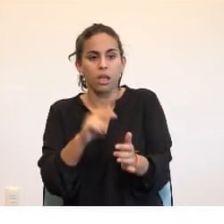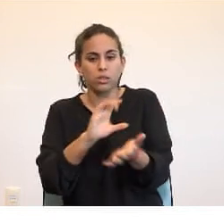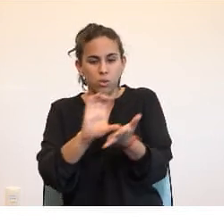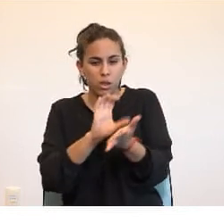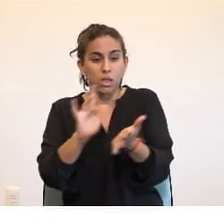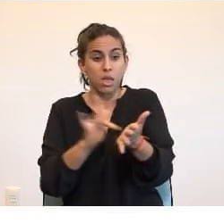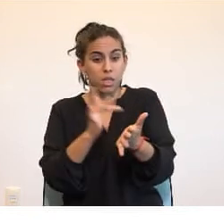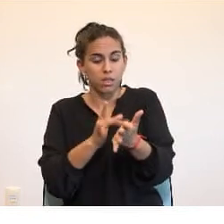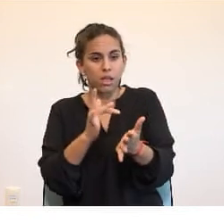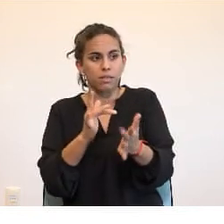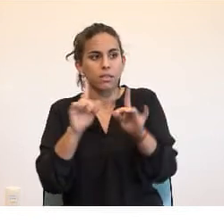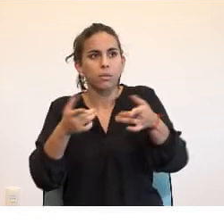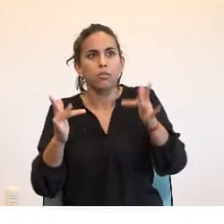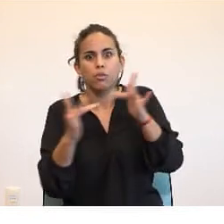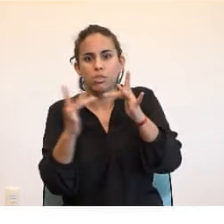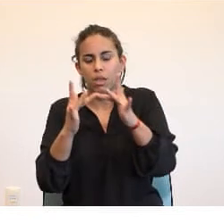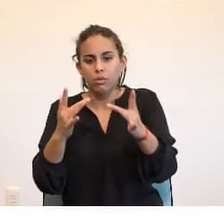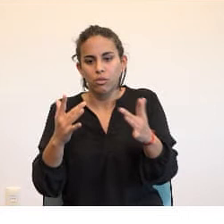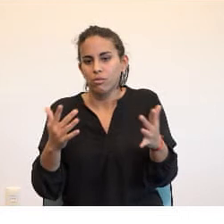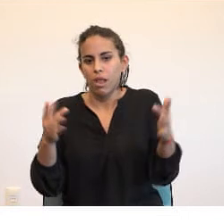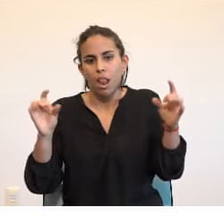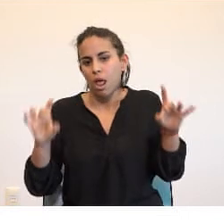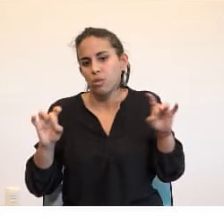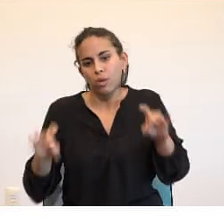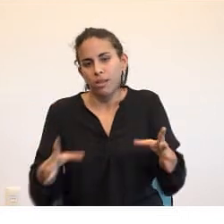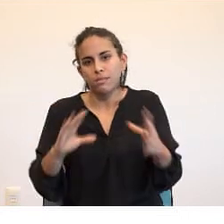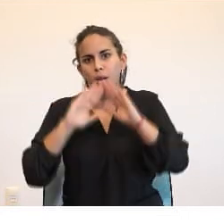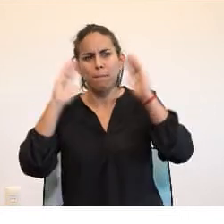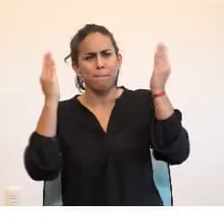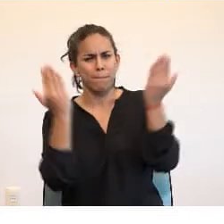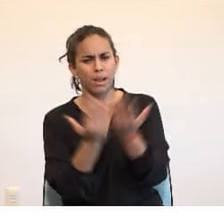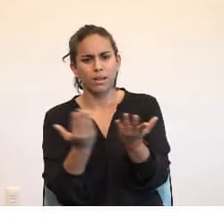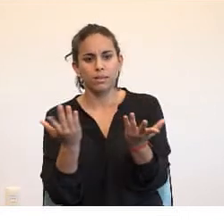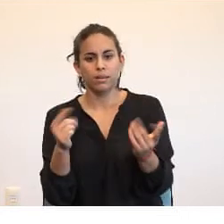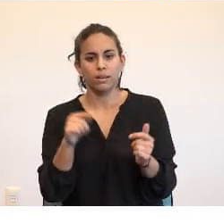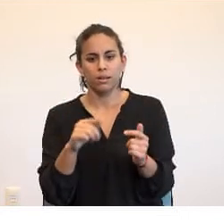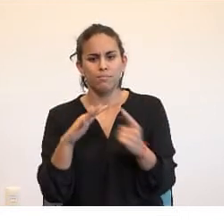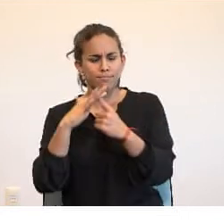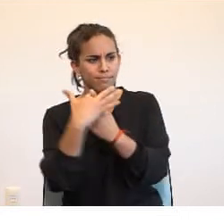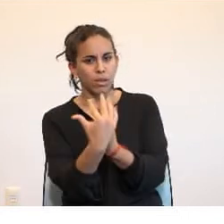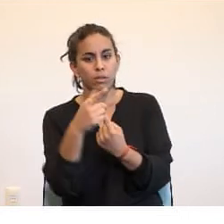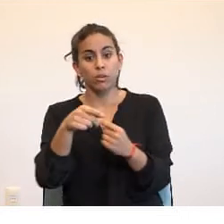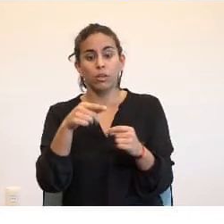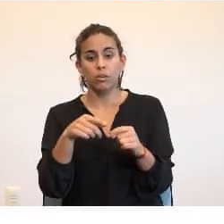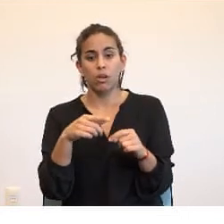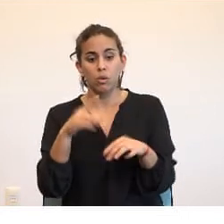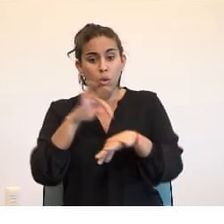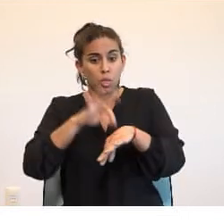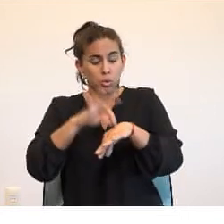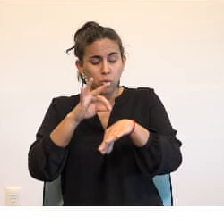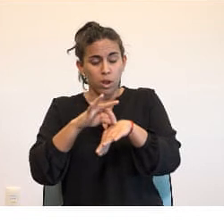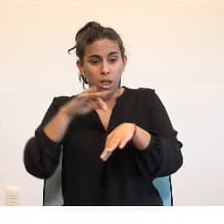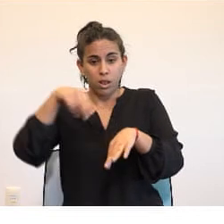del contacto con la naturaleza, con nuestro planeta. Y fíjense en estos datos. Heike Freire, que es una autora noruega, dice